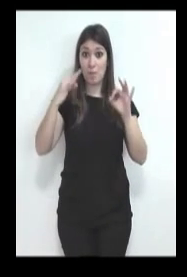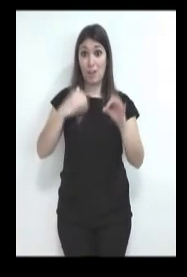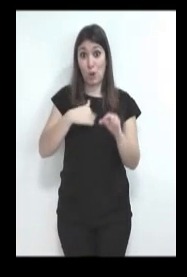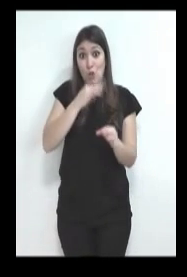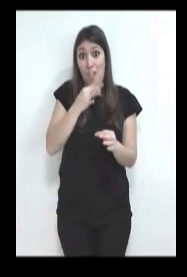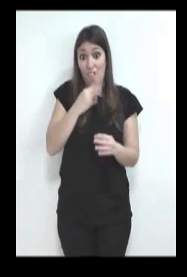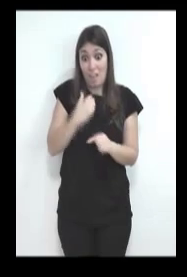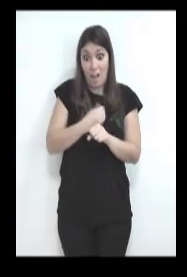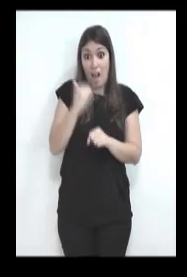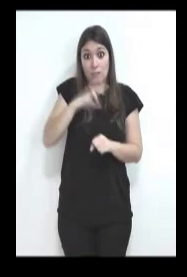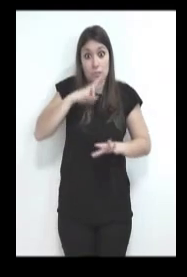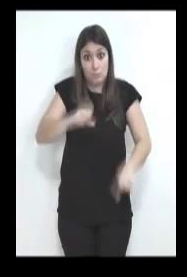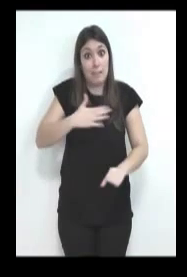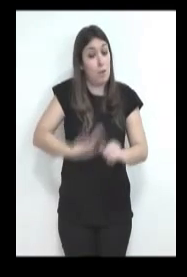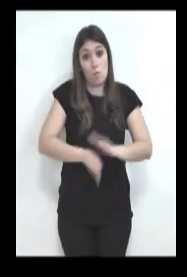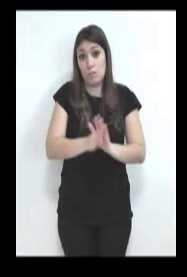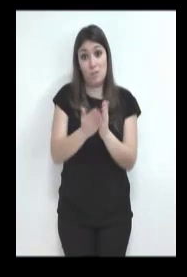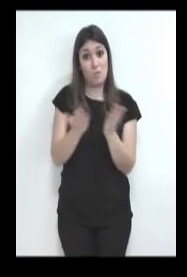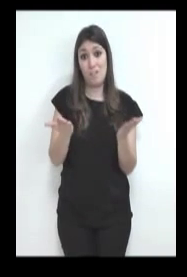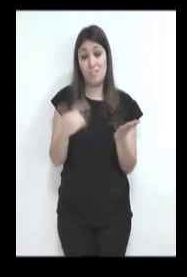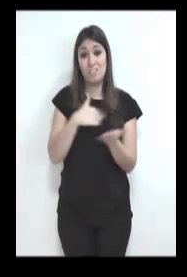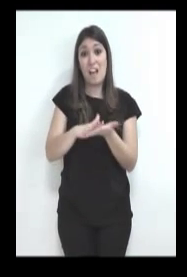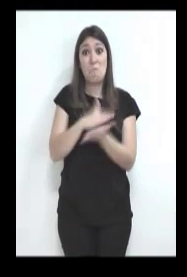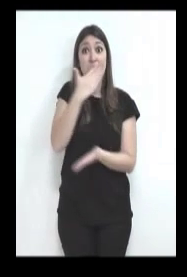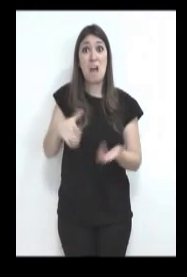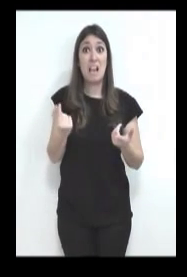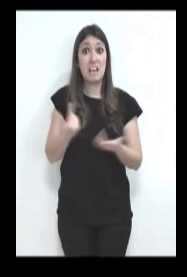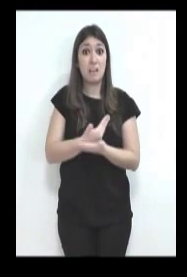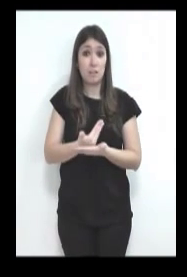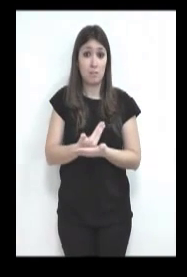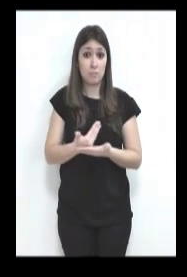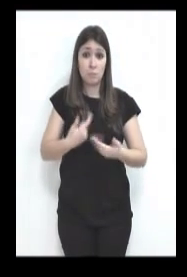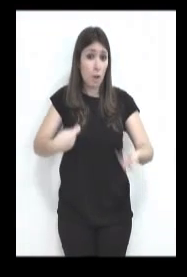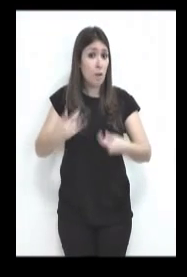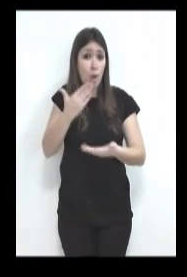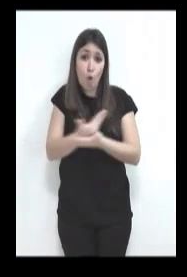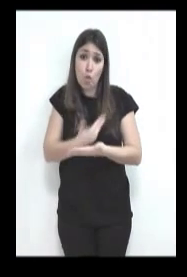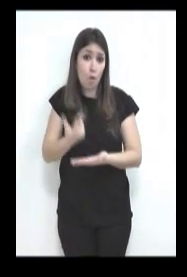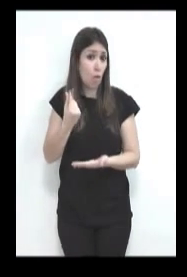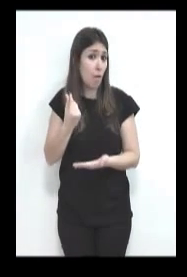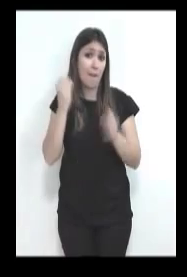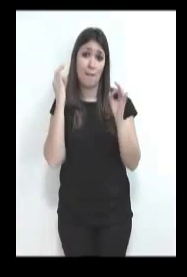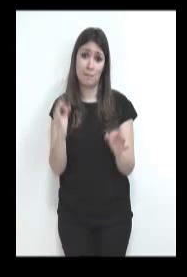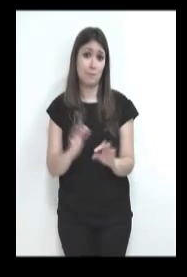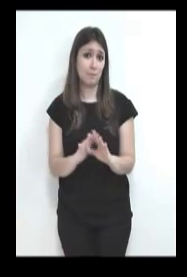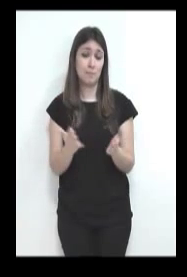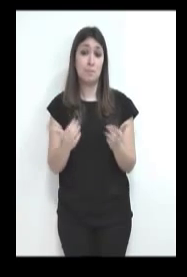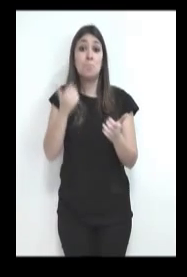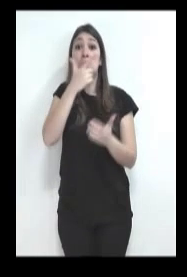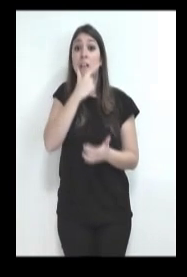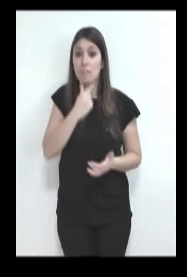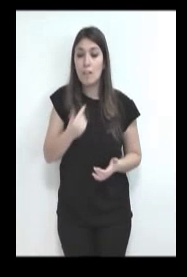todavía, y por tanto por detrás hay un negocio. Obviamente la manera más